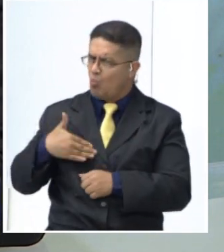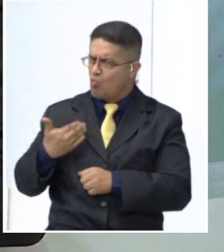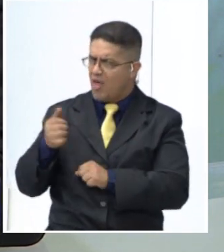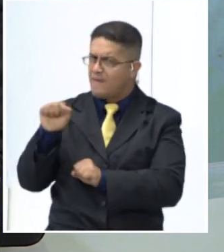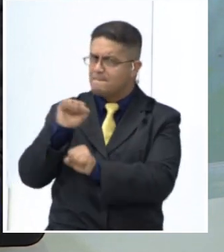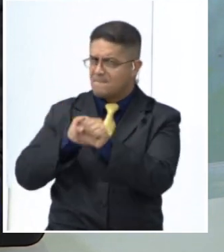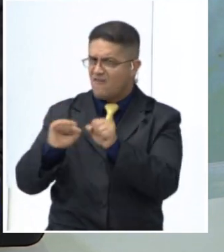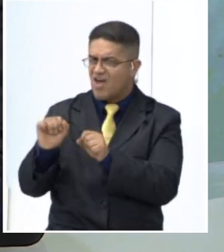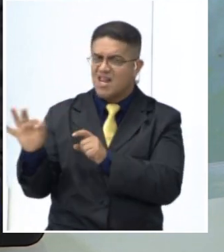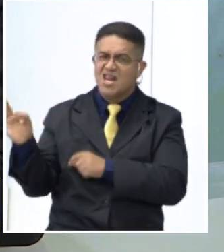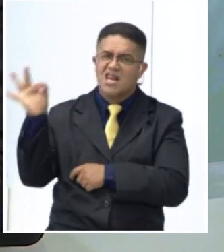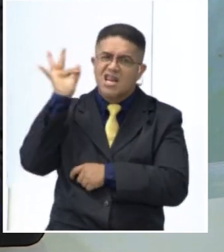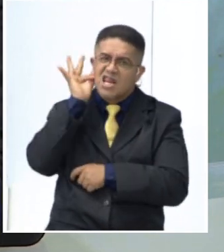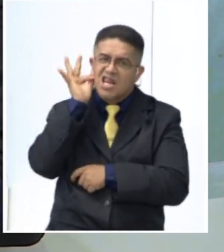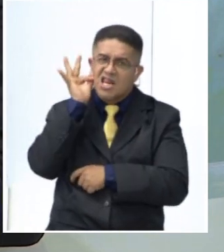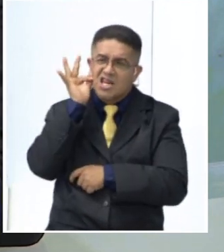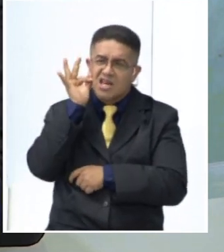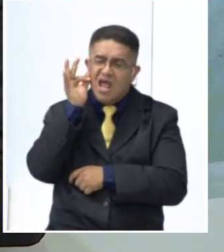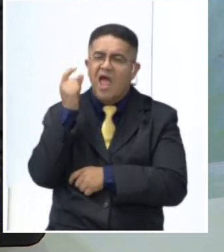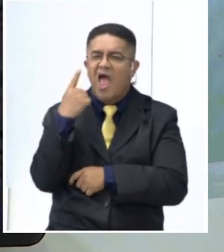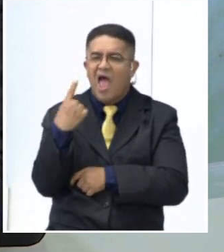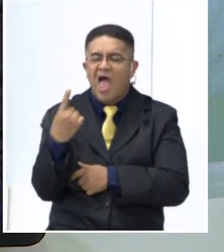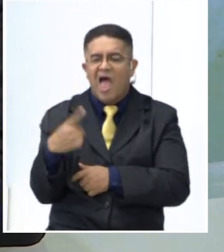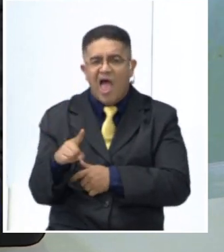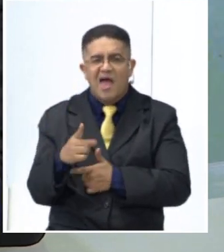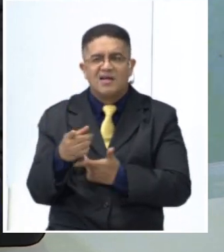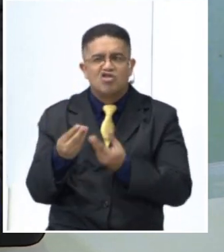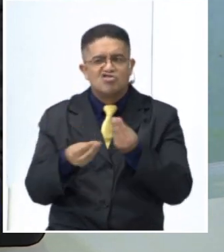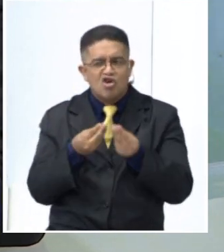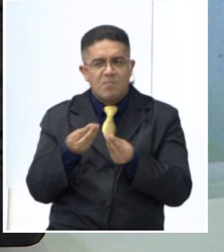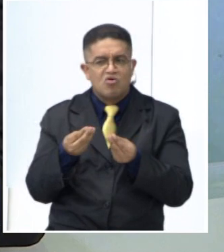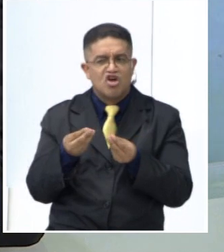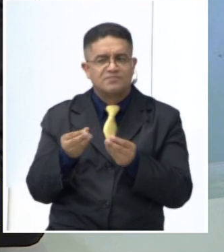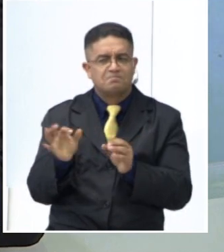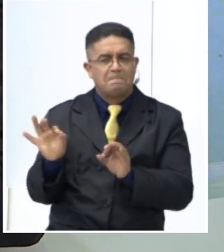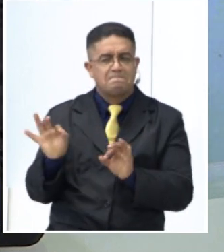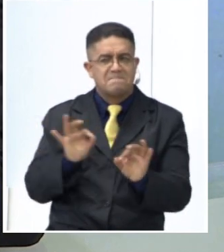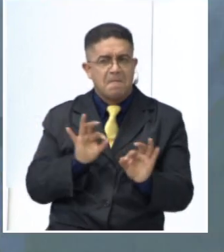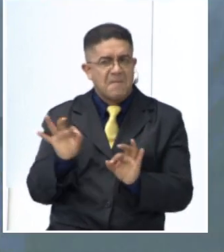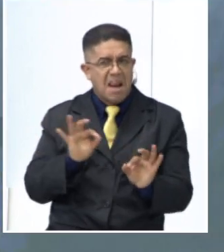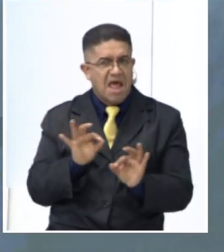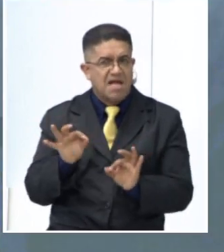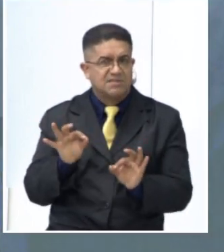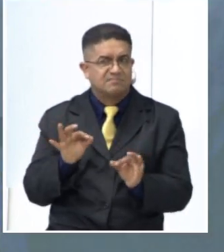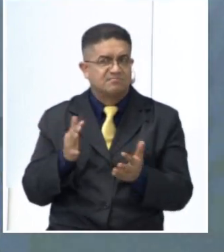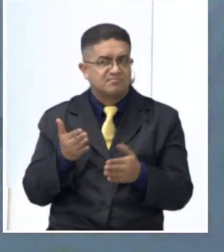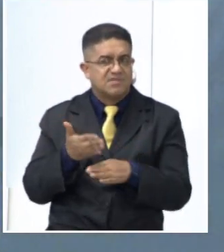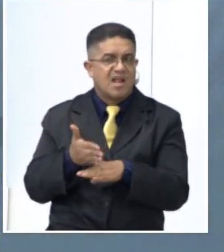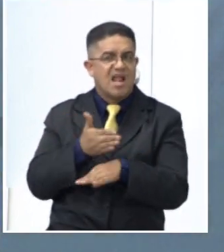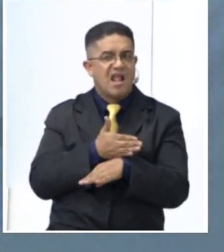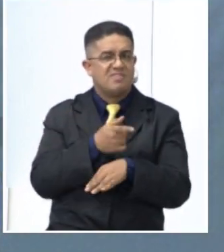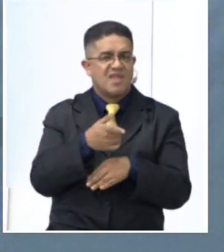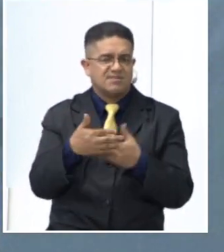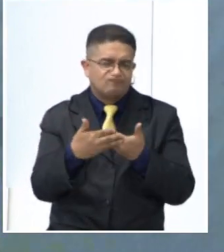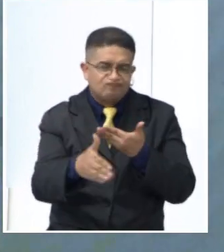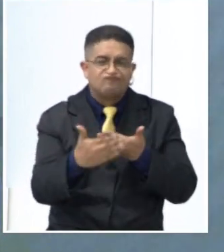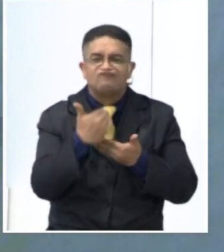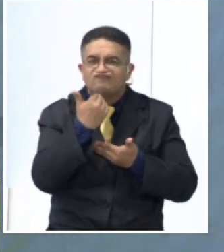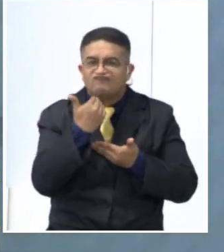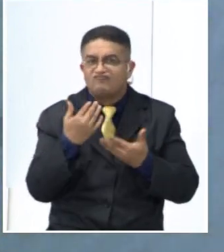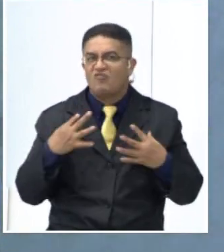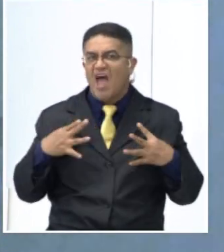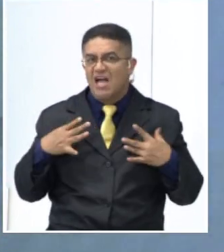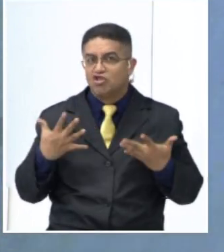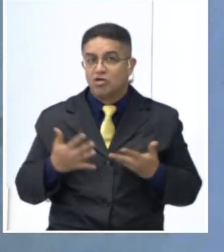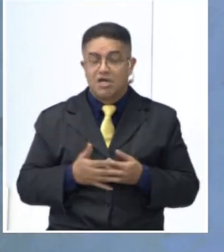de oído? ¿Existe alguna manera de preparar este órgano tan importante antes de una temporada como la vacacional?